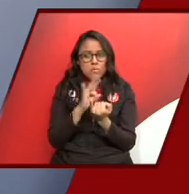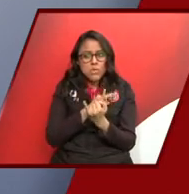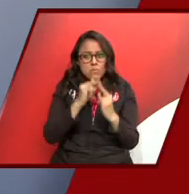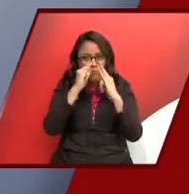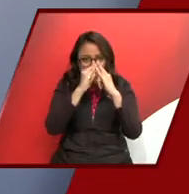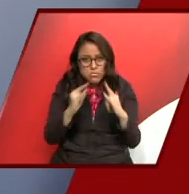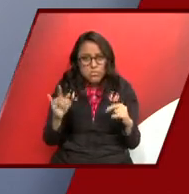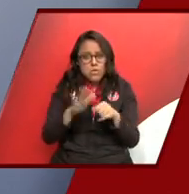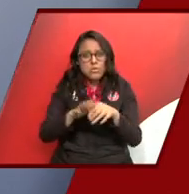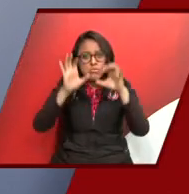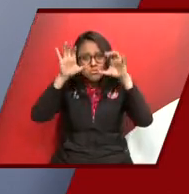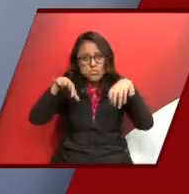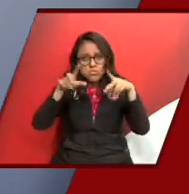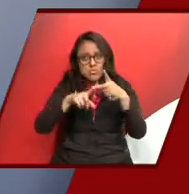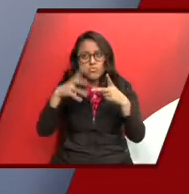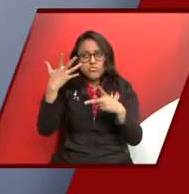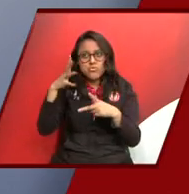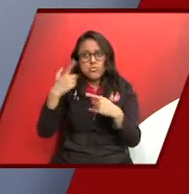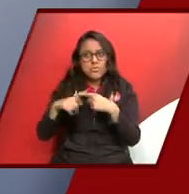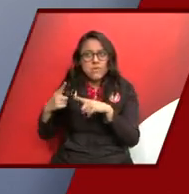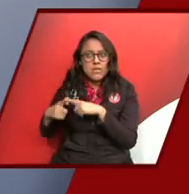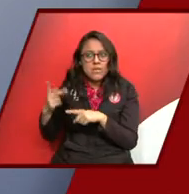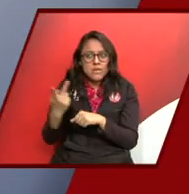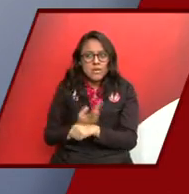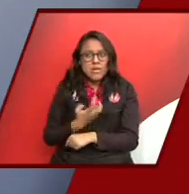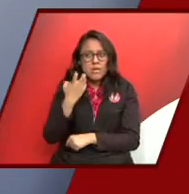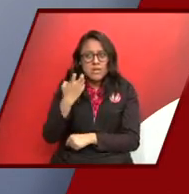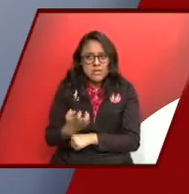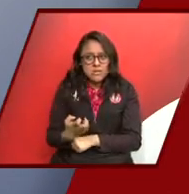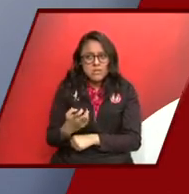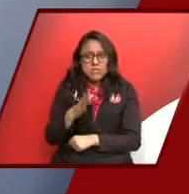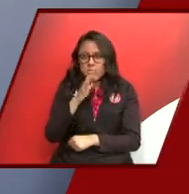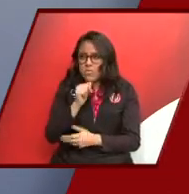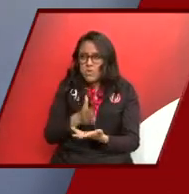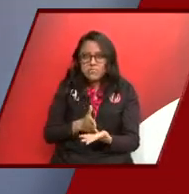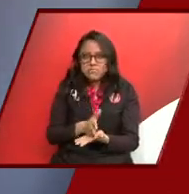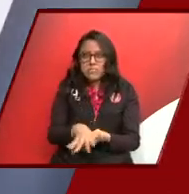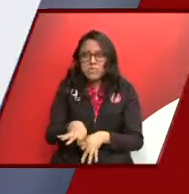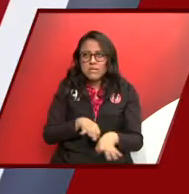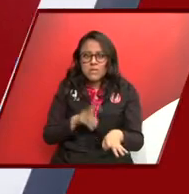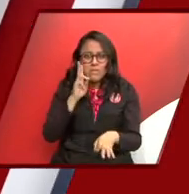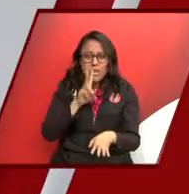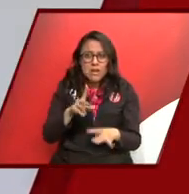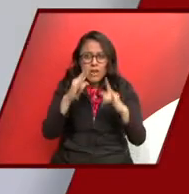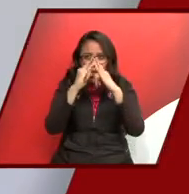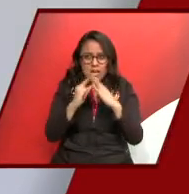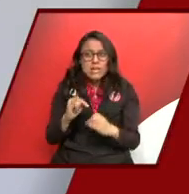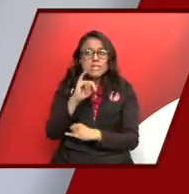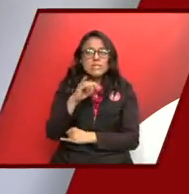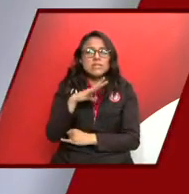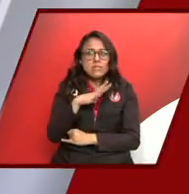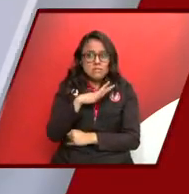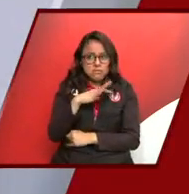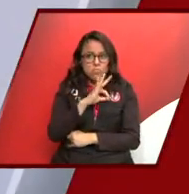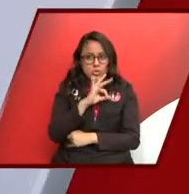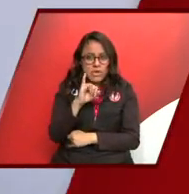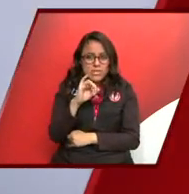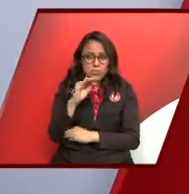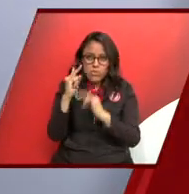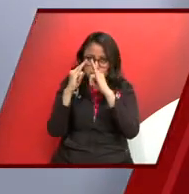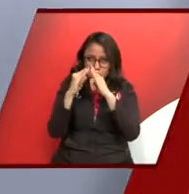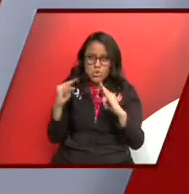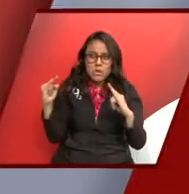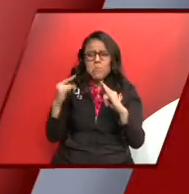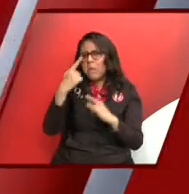las lluvias, el sol y todo esto, las inclemencias del tiempo, pues de repente no dejan trabajar. ¿Pusieron esa carpa ese día también? Sí,